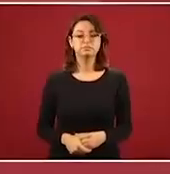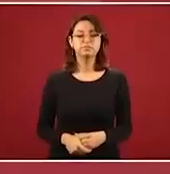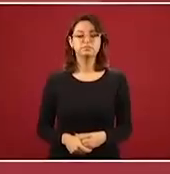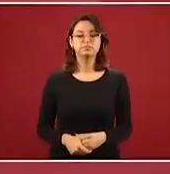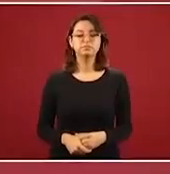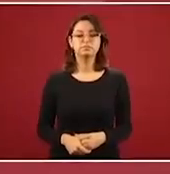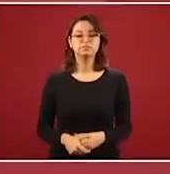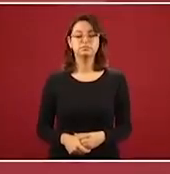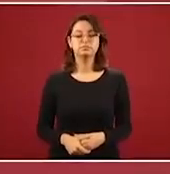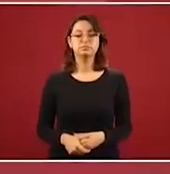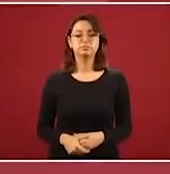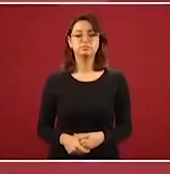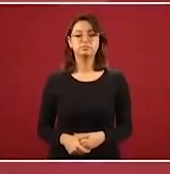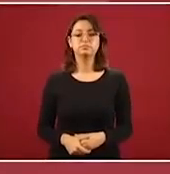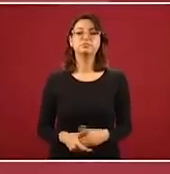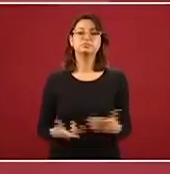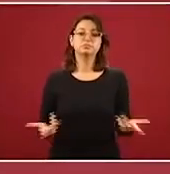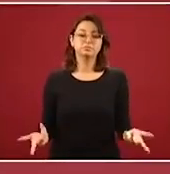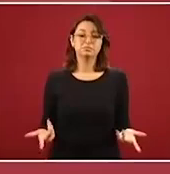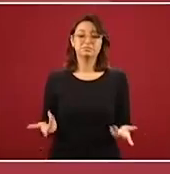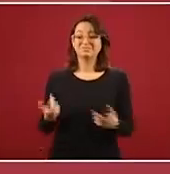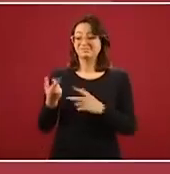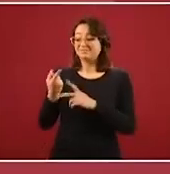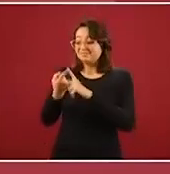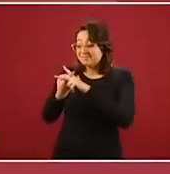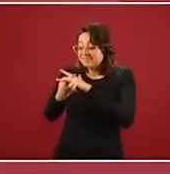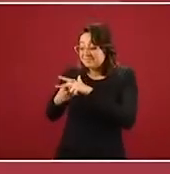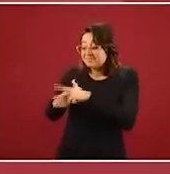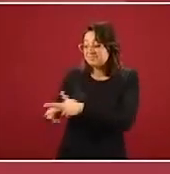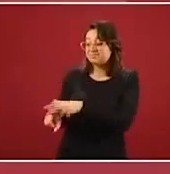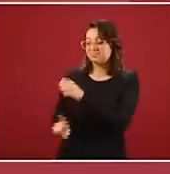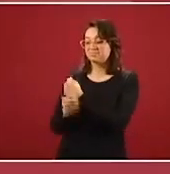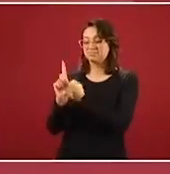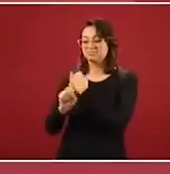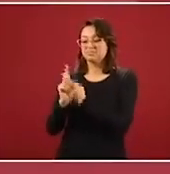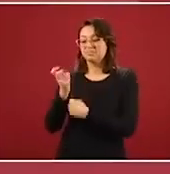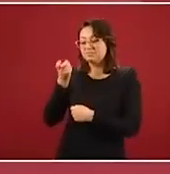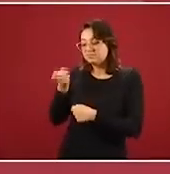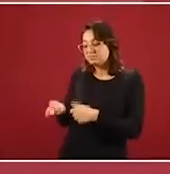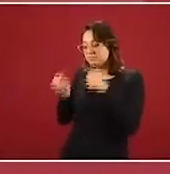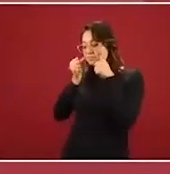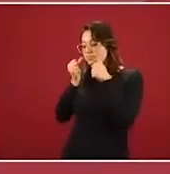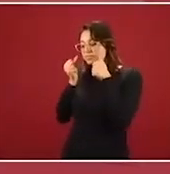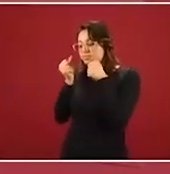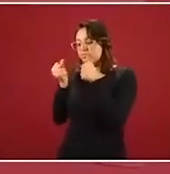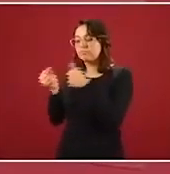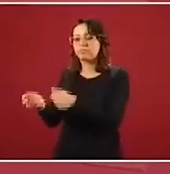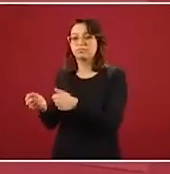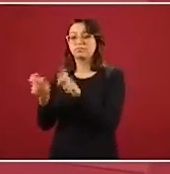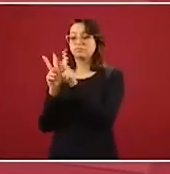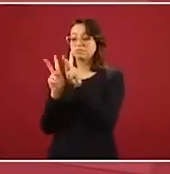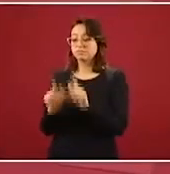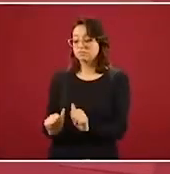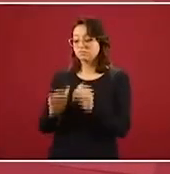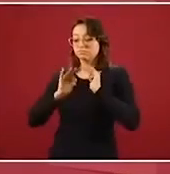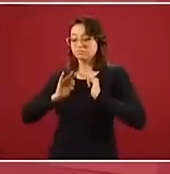Tenemos que atender las causas. La paz, la tranquilidad son frutos de la justicia.